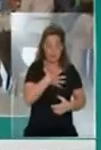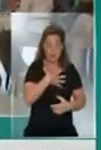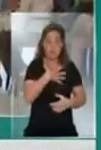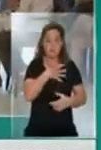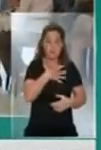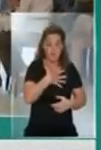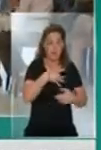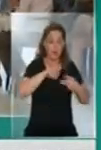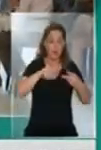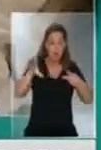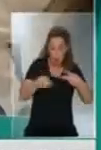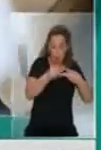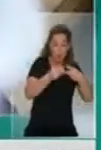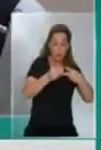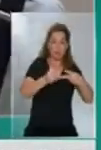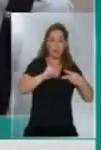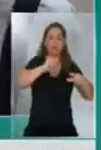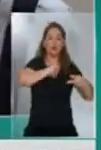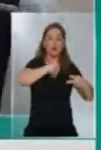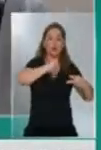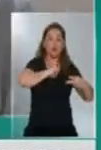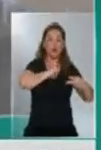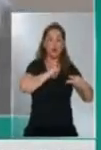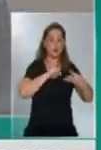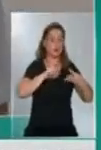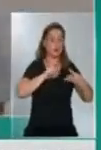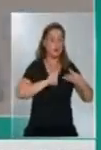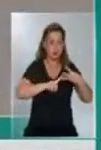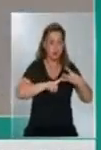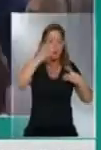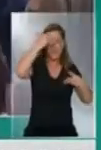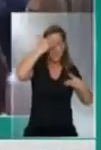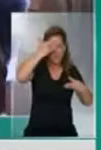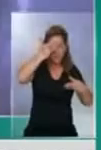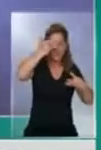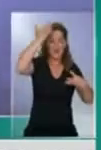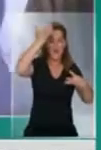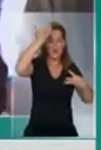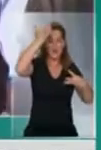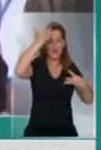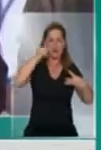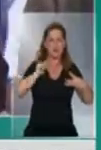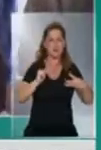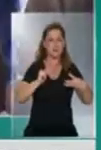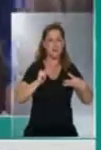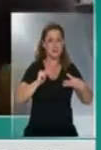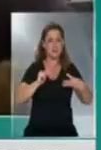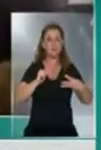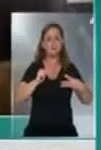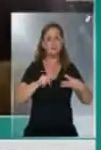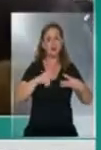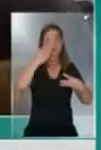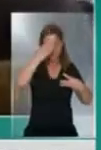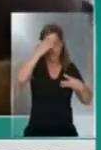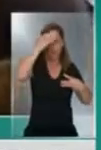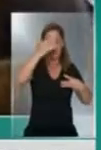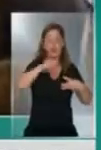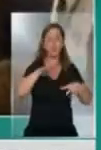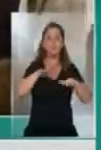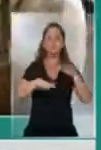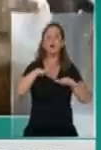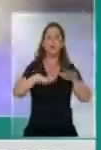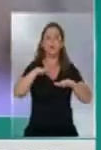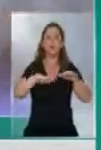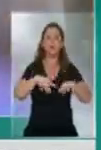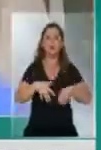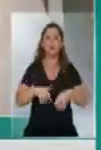tos y que haya fiebre. No tiene por qué ser una fiebre muy alta. En los criterios últimos de inclusión sitúan la temperatura de que hay que tener en